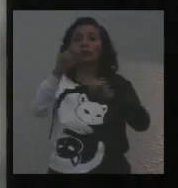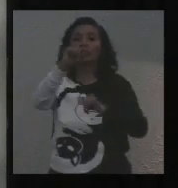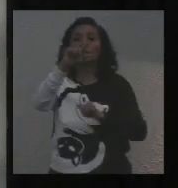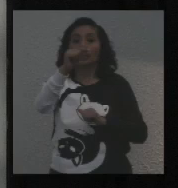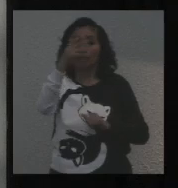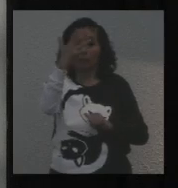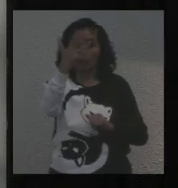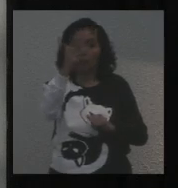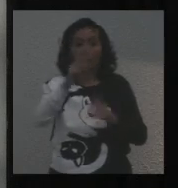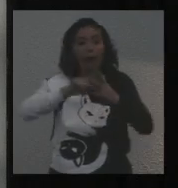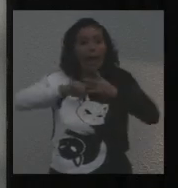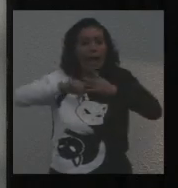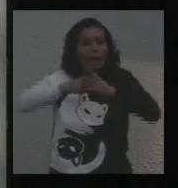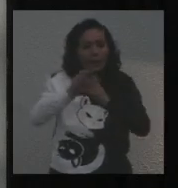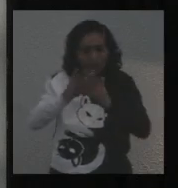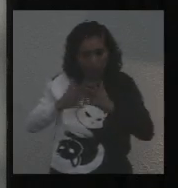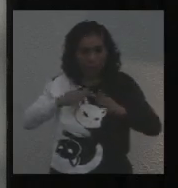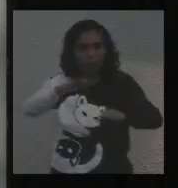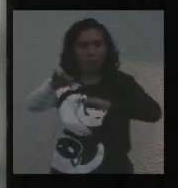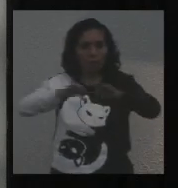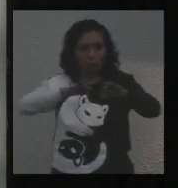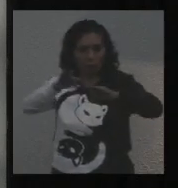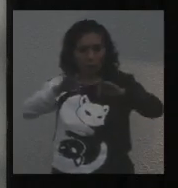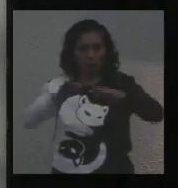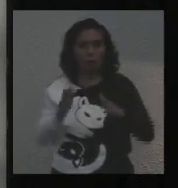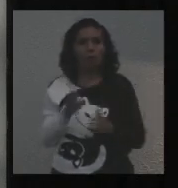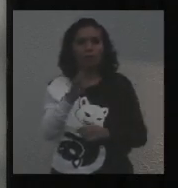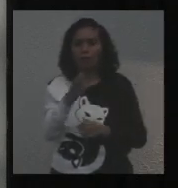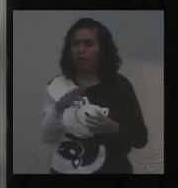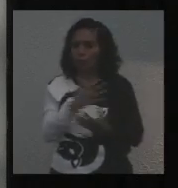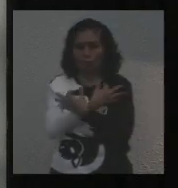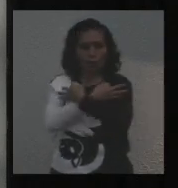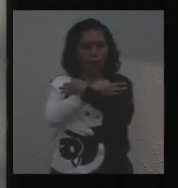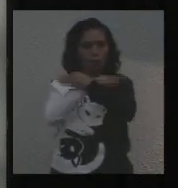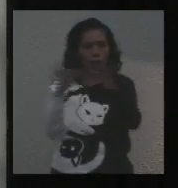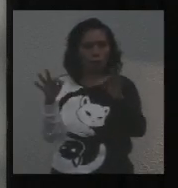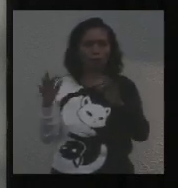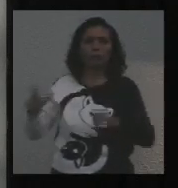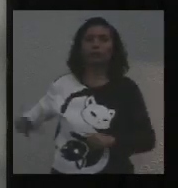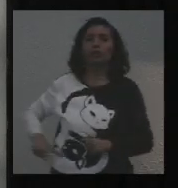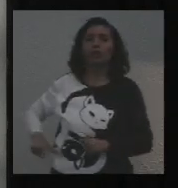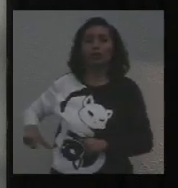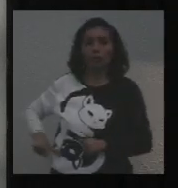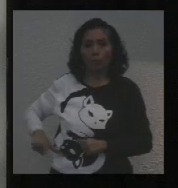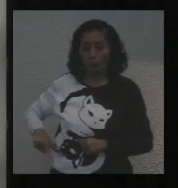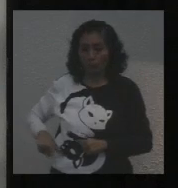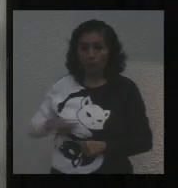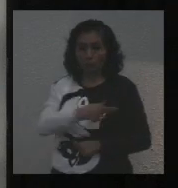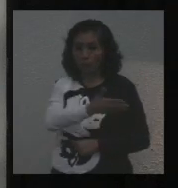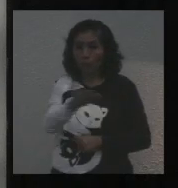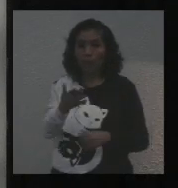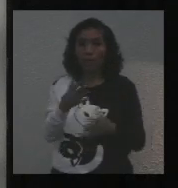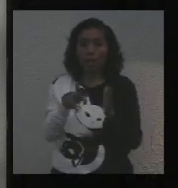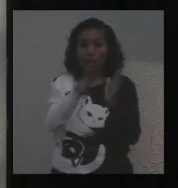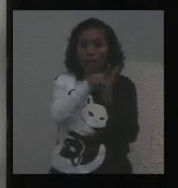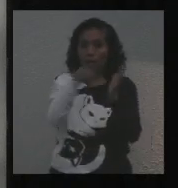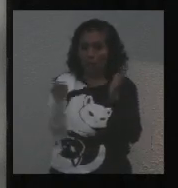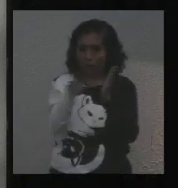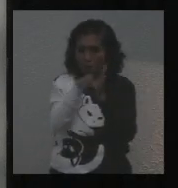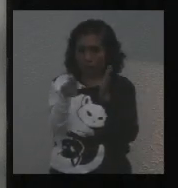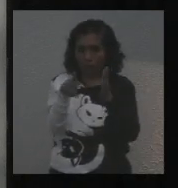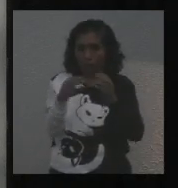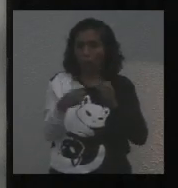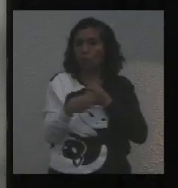primer periodo de sesiones ordinarias, haciéndolo del conocimiento del gobernador provisional y quien publicará en el periódico